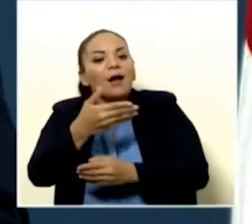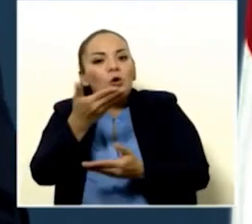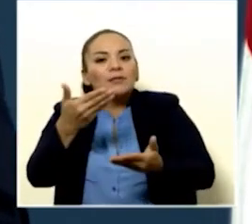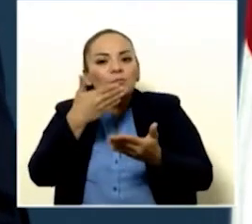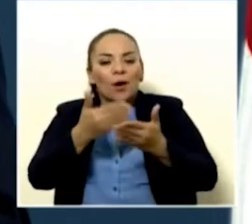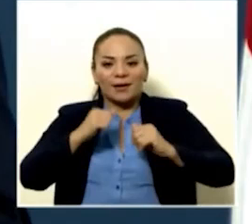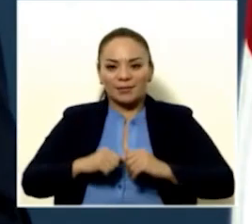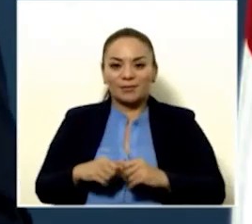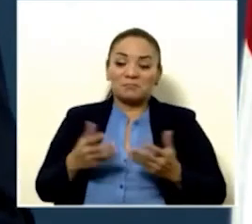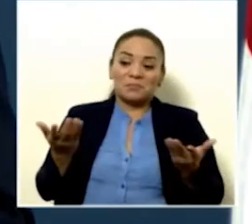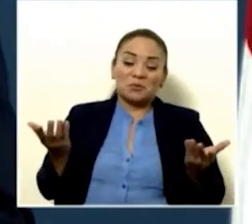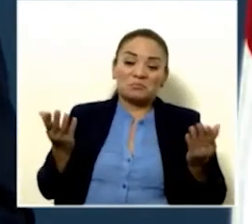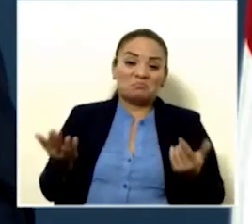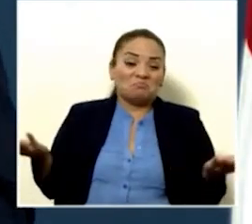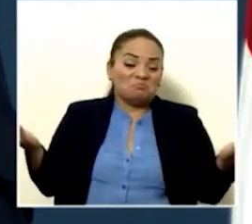Pero yo